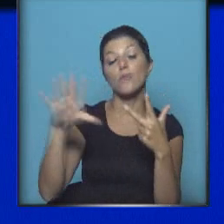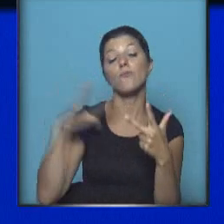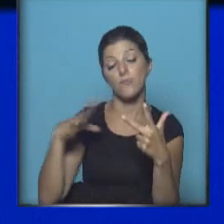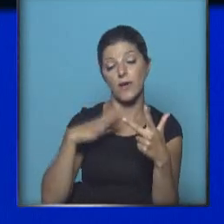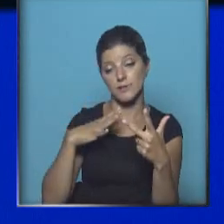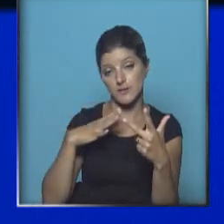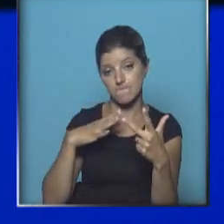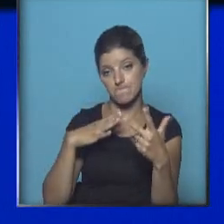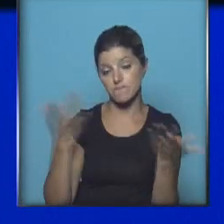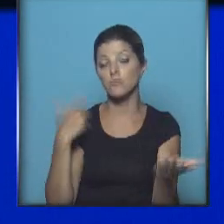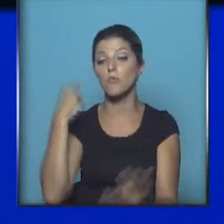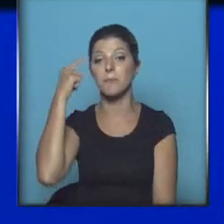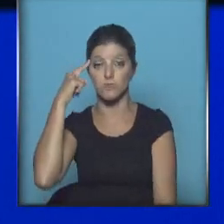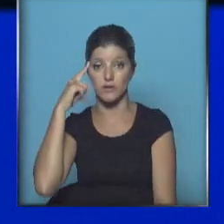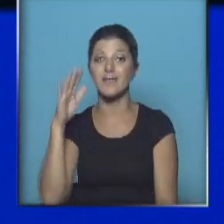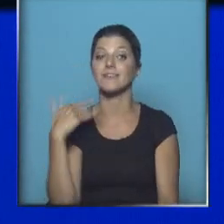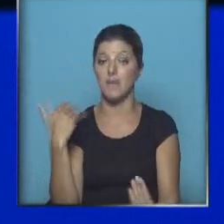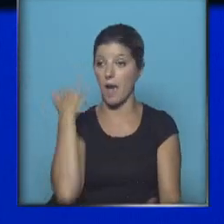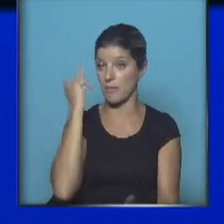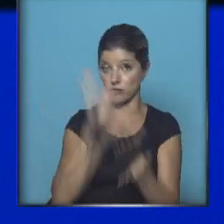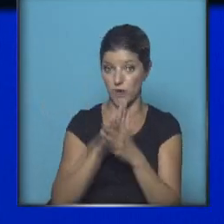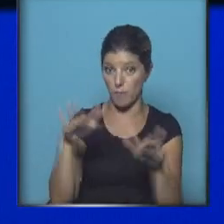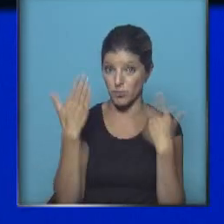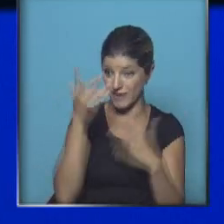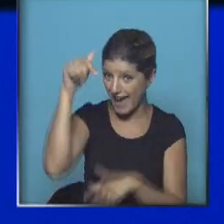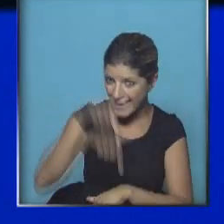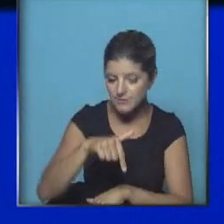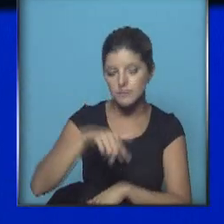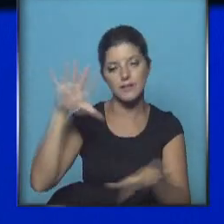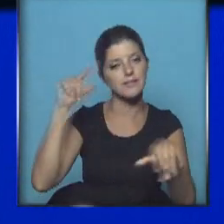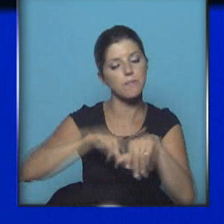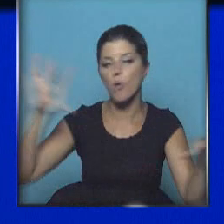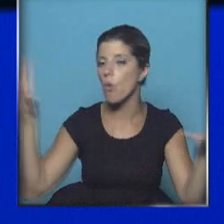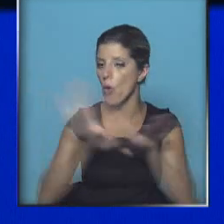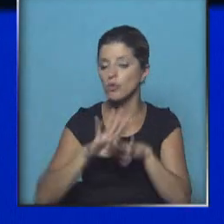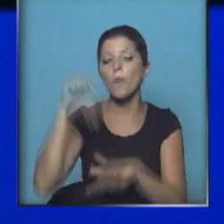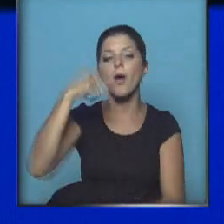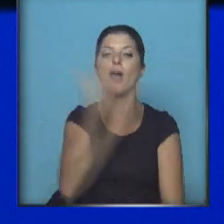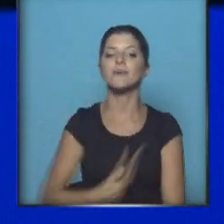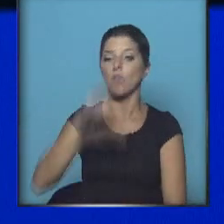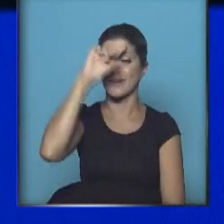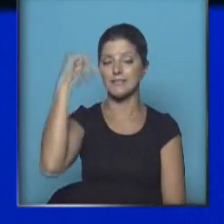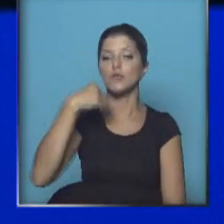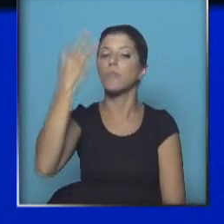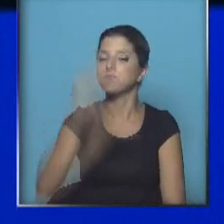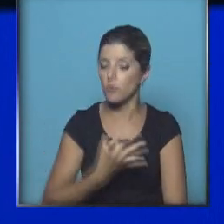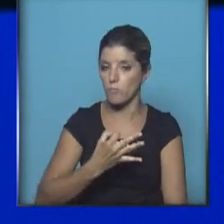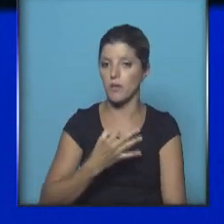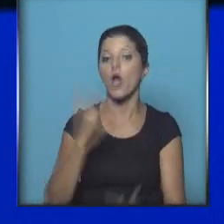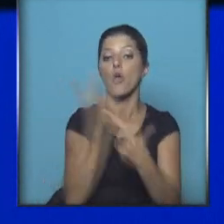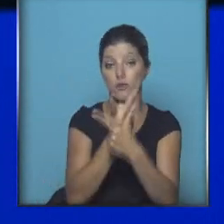que si hablamos de la oportunidad y hablamos del momento, este es el momento para que el Estado argentino cumpla con